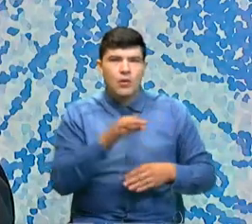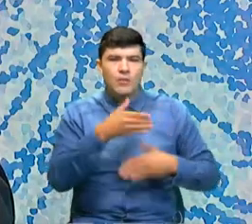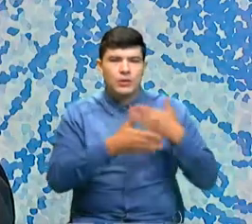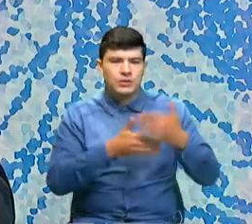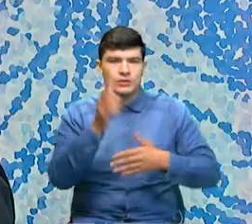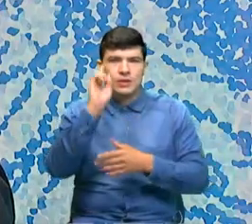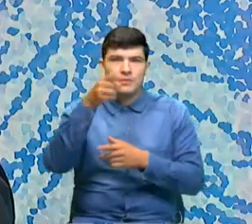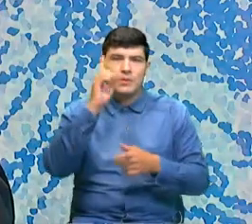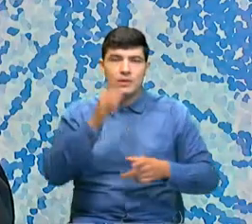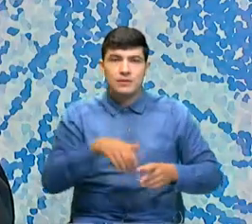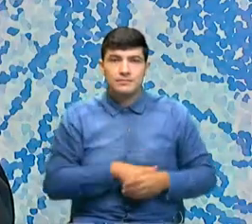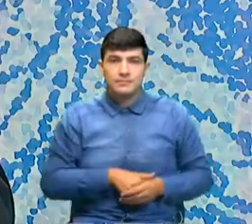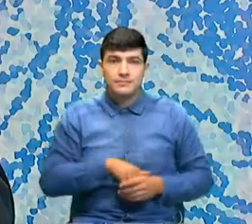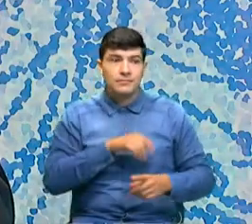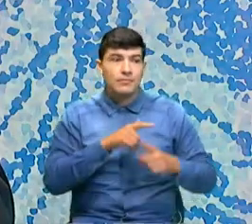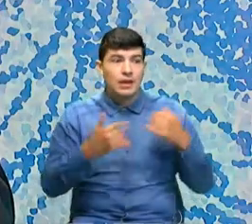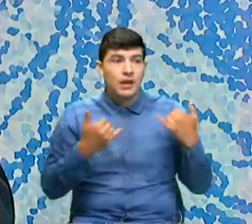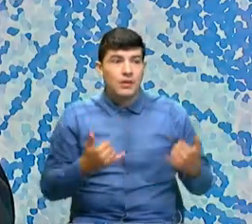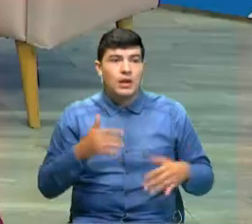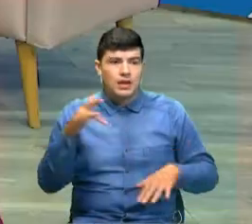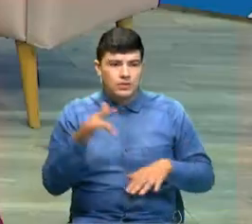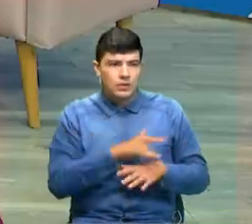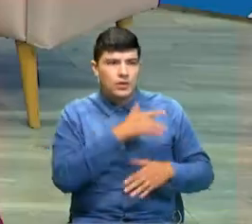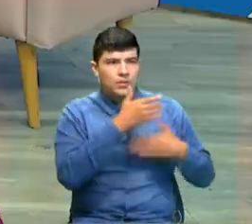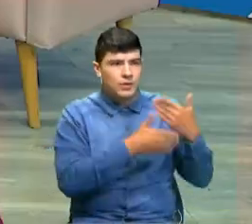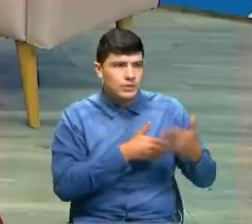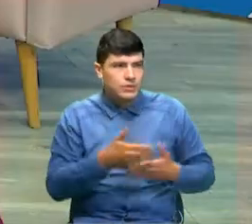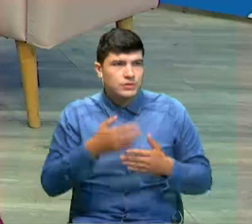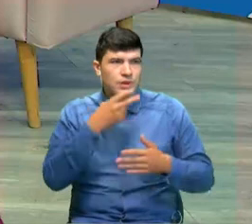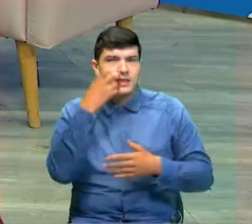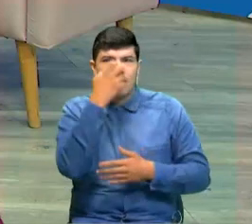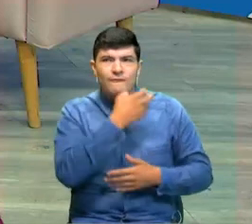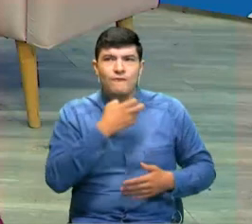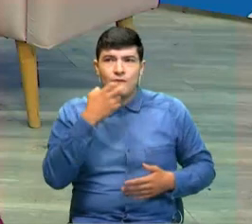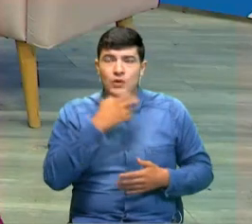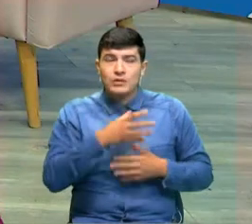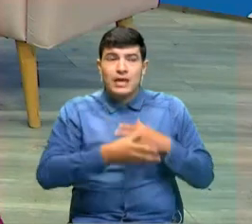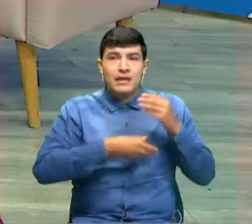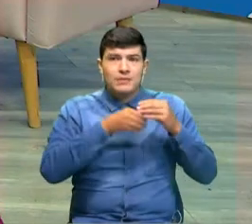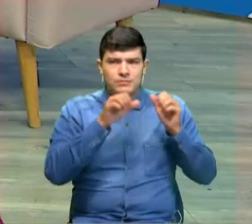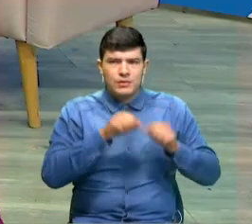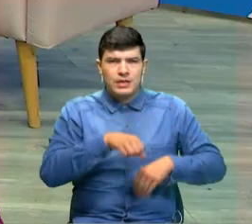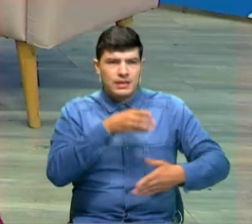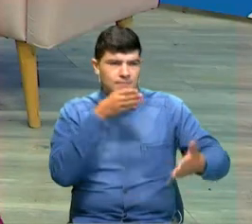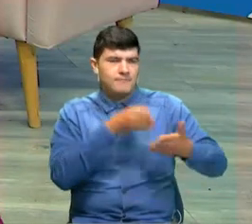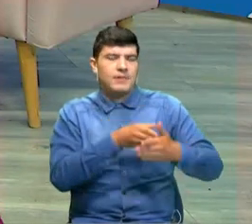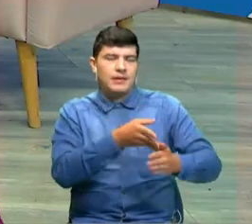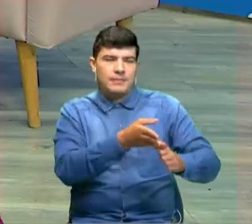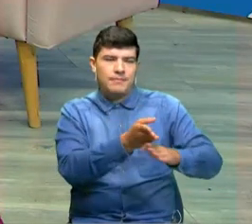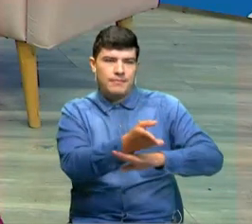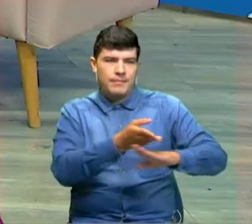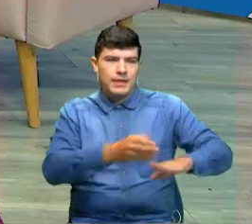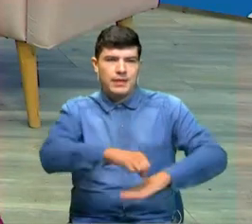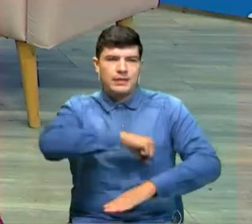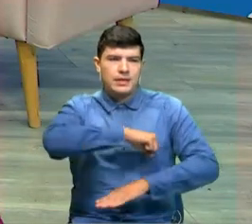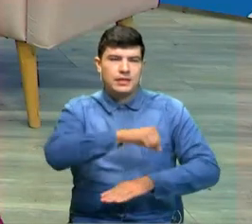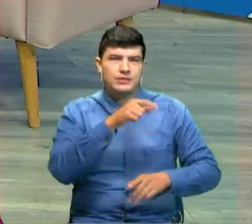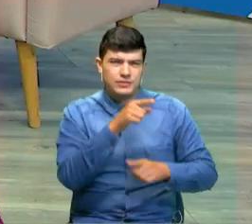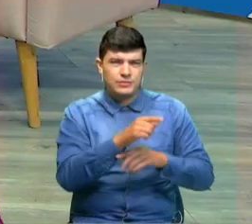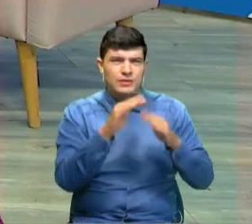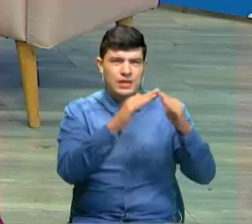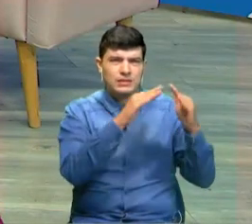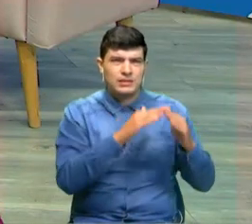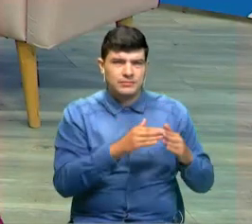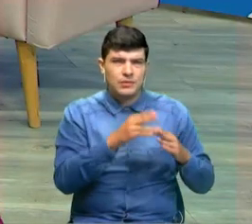policiva, tendríamos que irnos a un proceso verbal sumario para poder reclamarle el derecho a la copropiedad. Bueno, ¿a dónde tiene